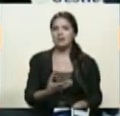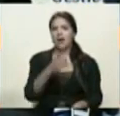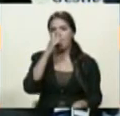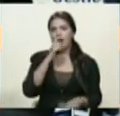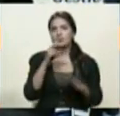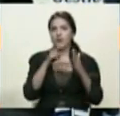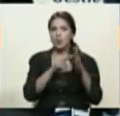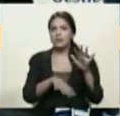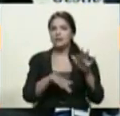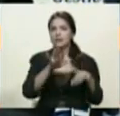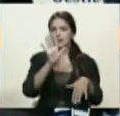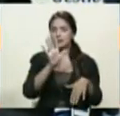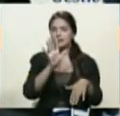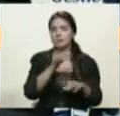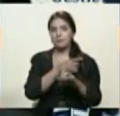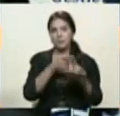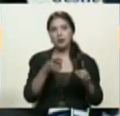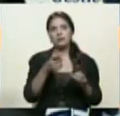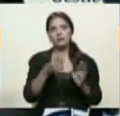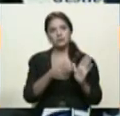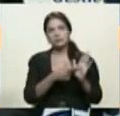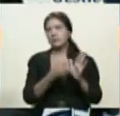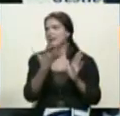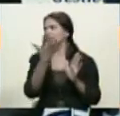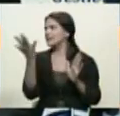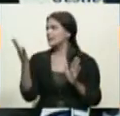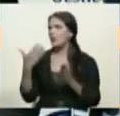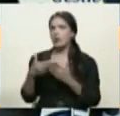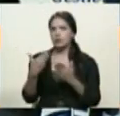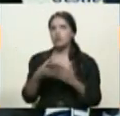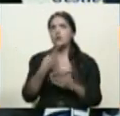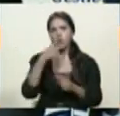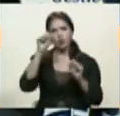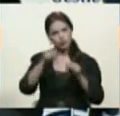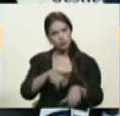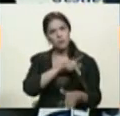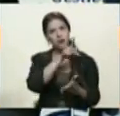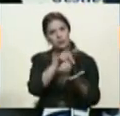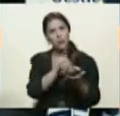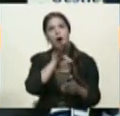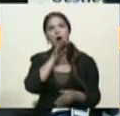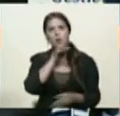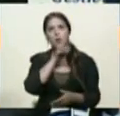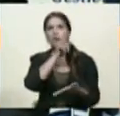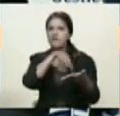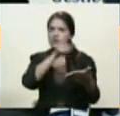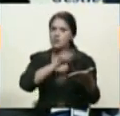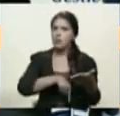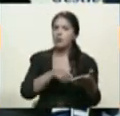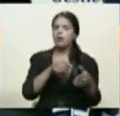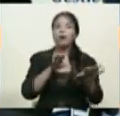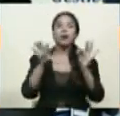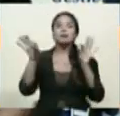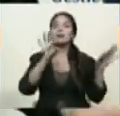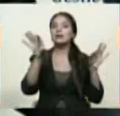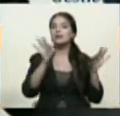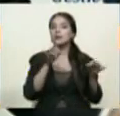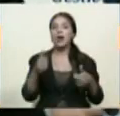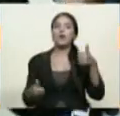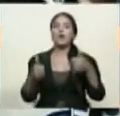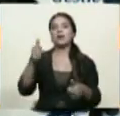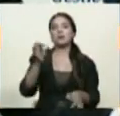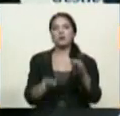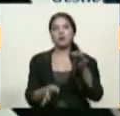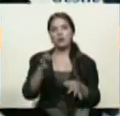2015 cuando cinco testigos dijeron que estuvo que participó que habló cuando se preseleccionaron a los candidatos a magistrados